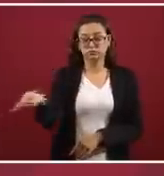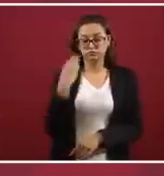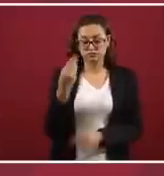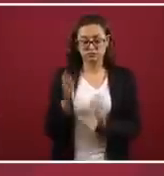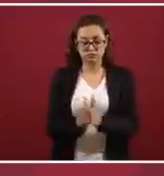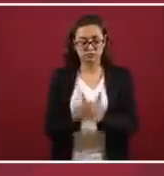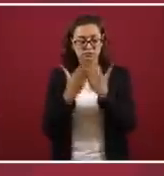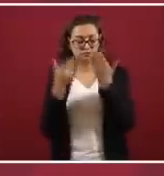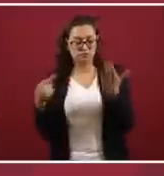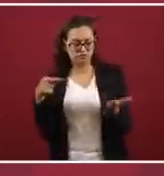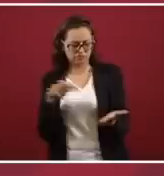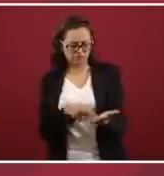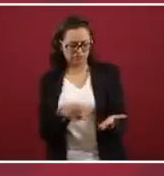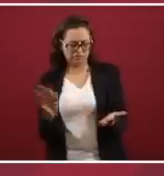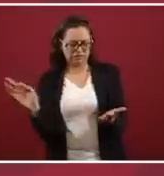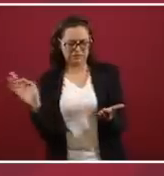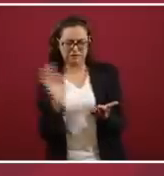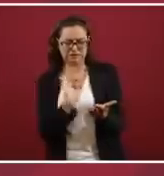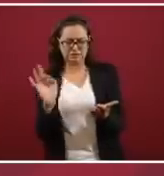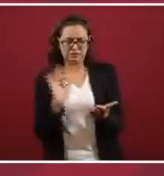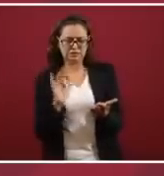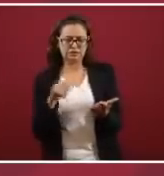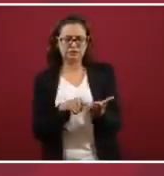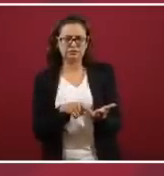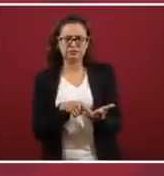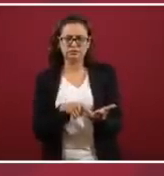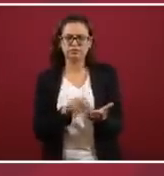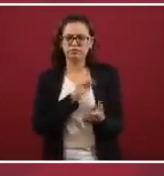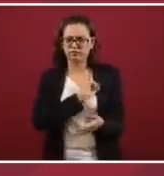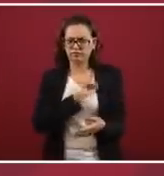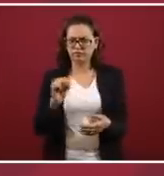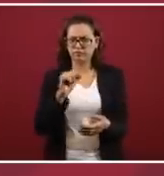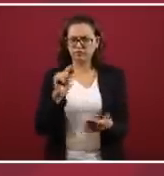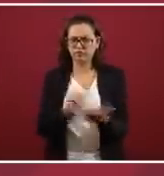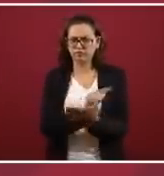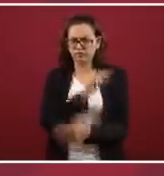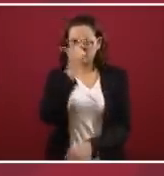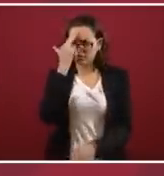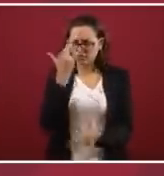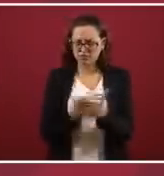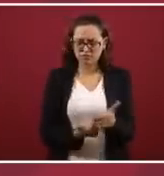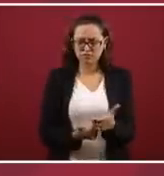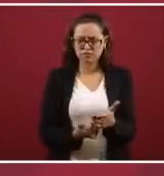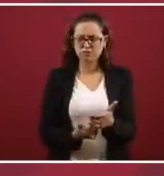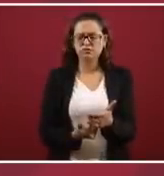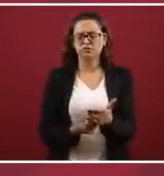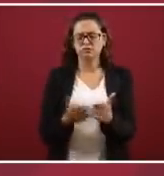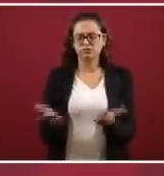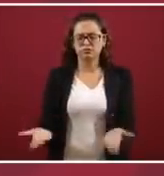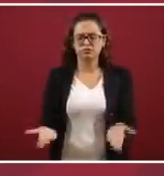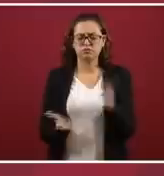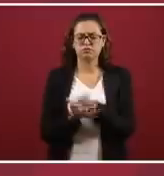de posible hecho delictivo, le